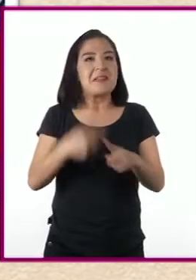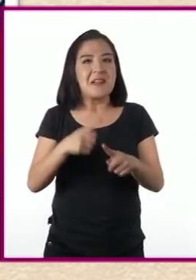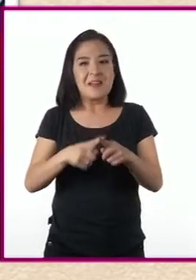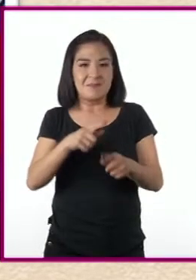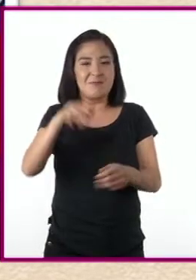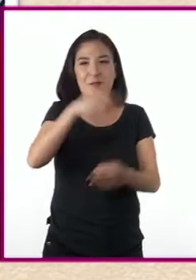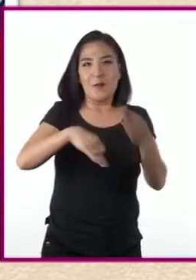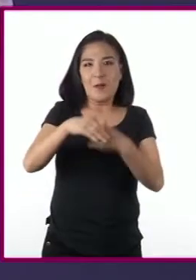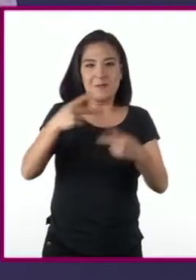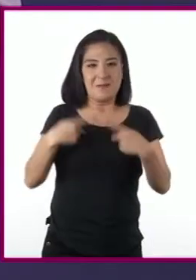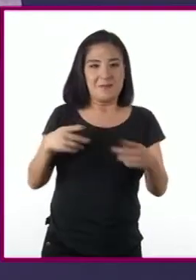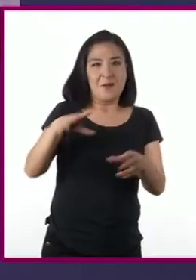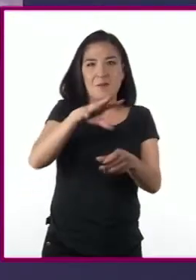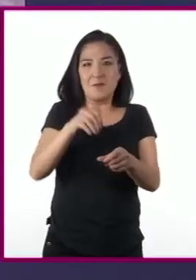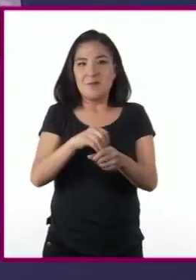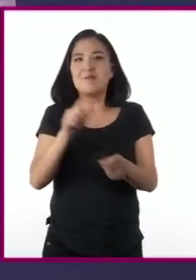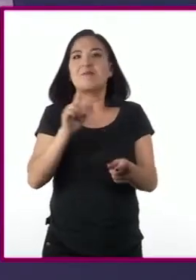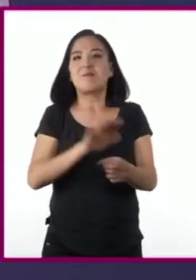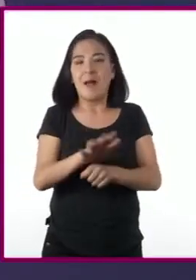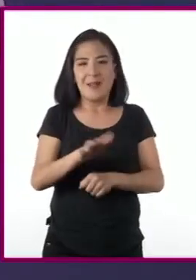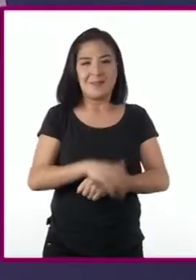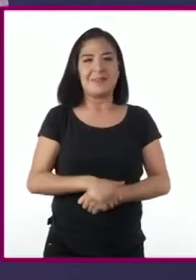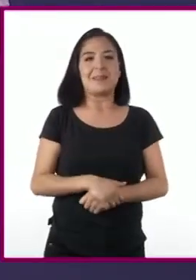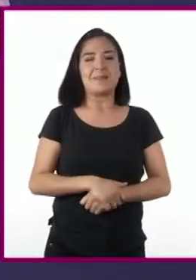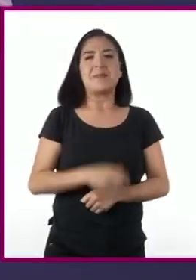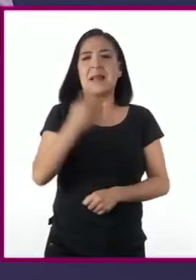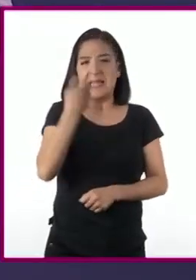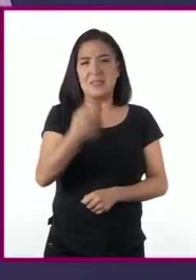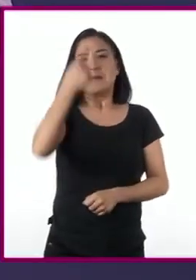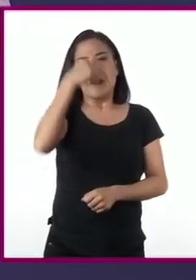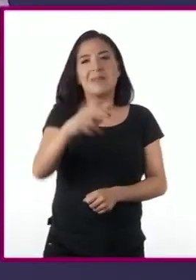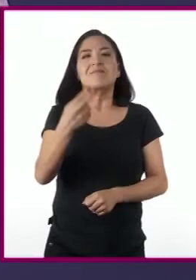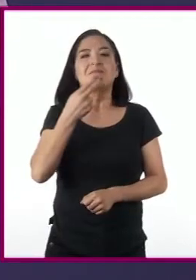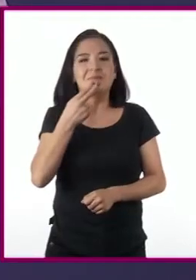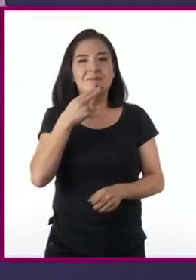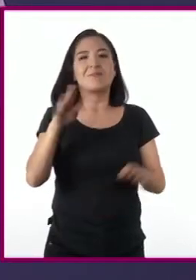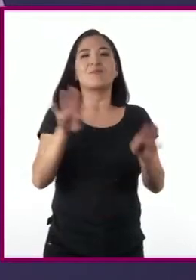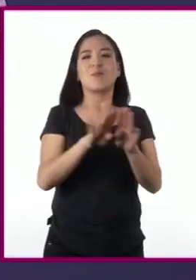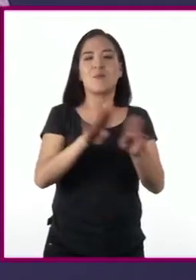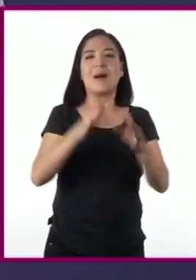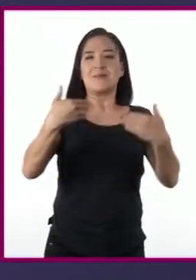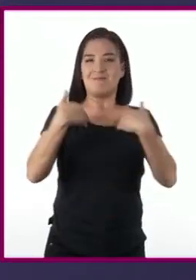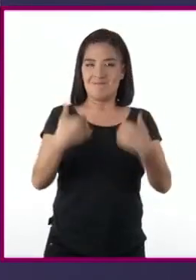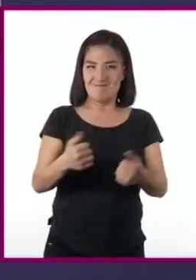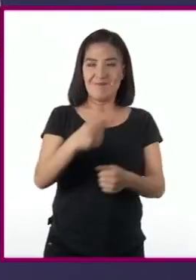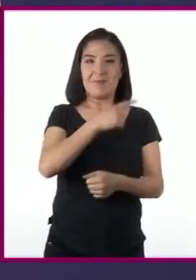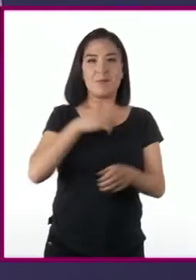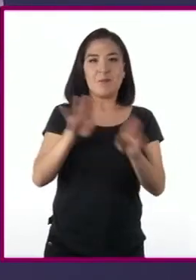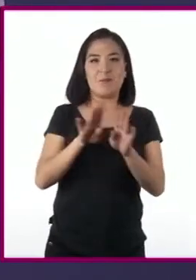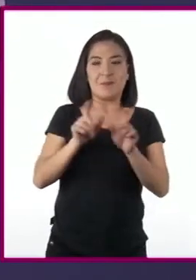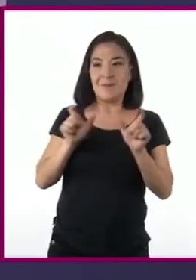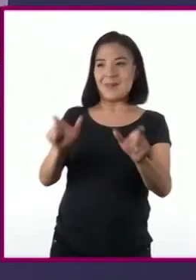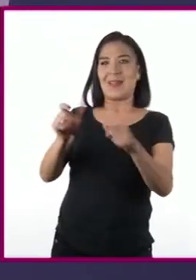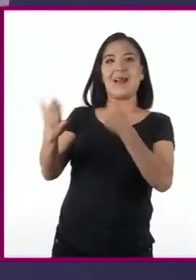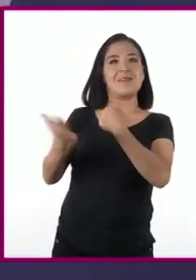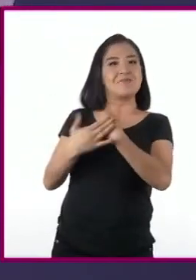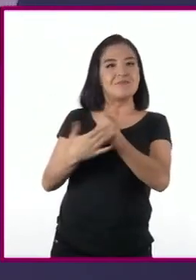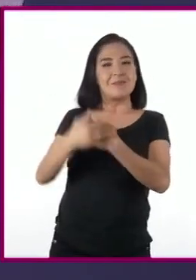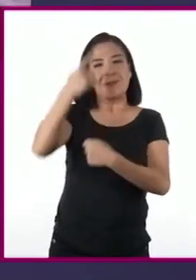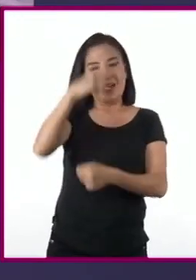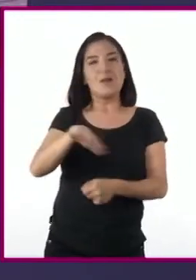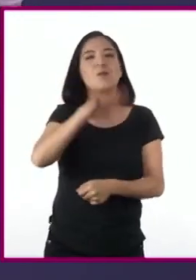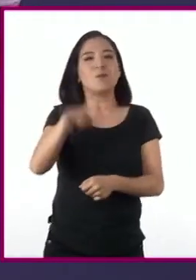involucrados? Este ejercicio sirve para afinar nuestros sentidos y ponerlos alerta para buscar la